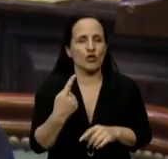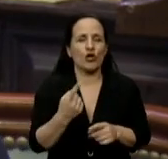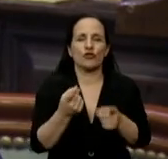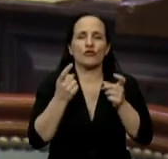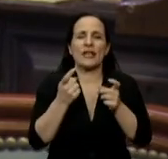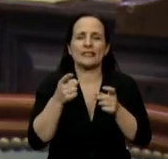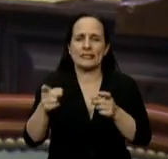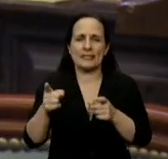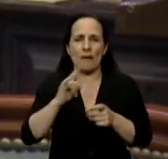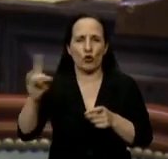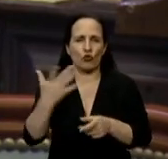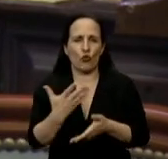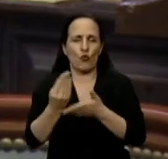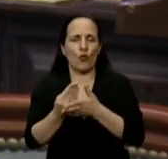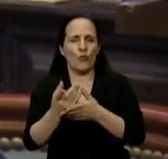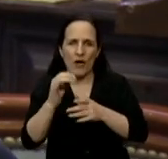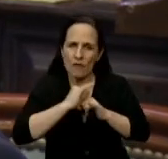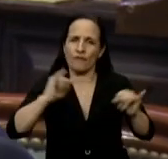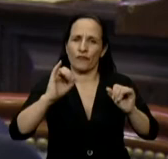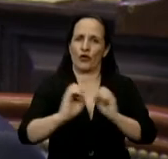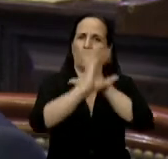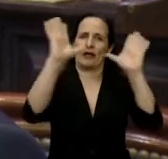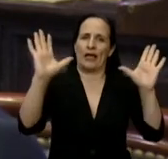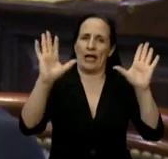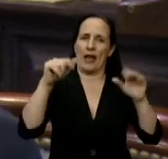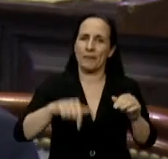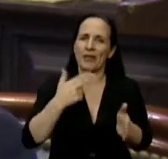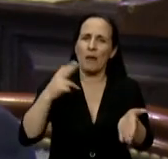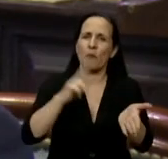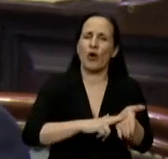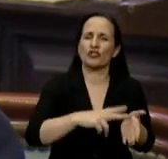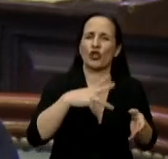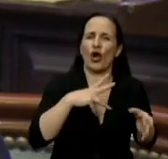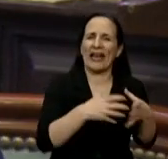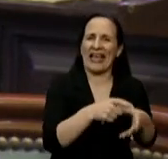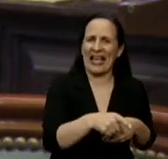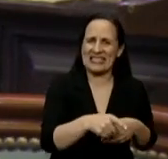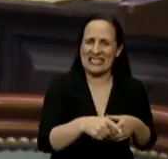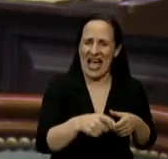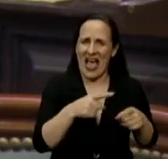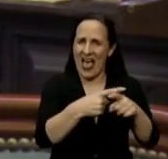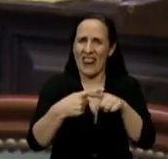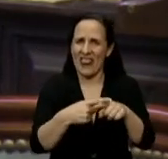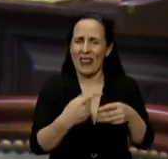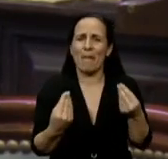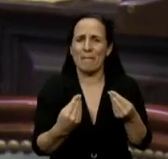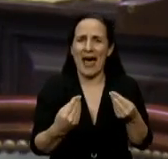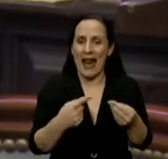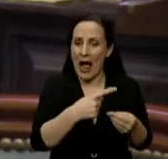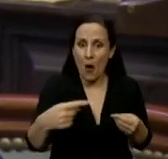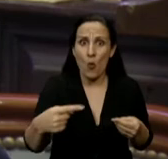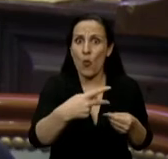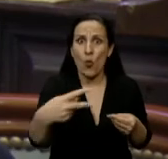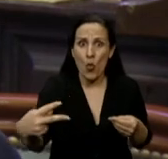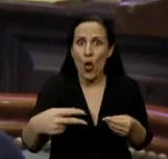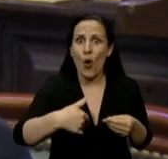el oficialismo, presidente. ¿Estamos discutiendo hoy este impuesto a la riqueza para que en tan solo una o dos semanas más tarde tengamos